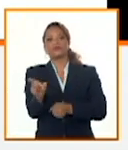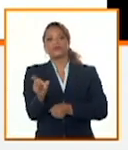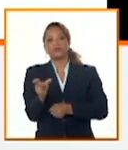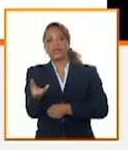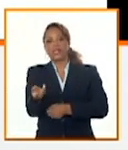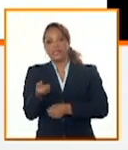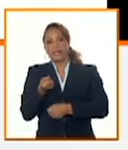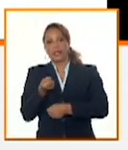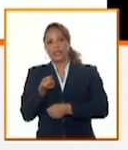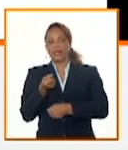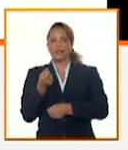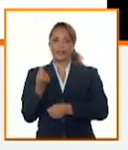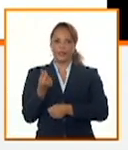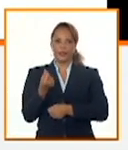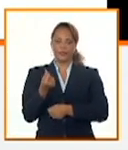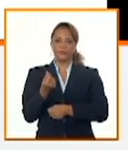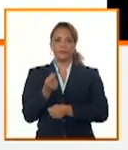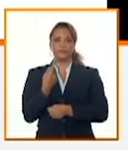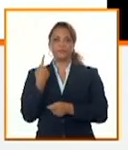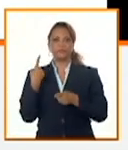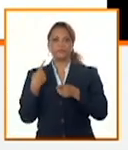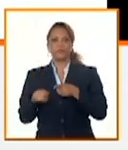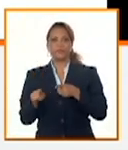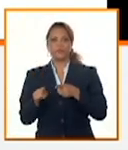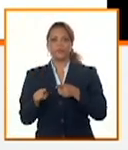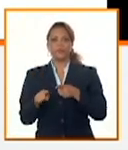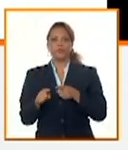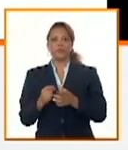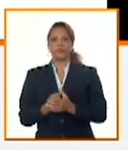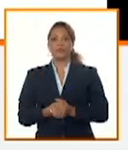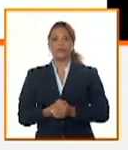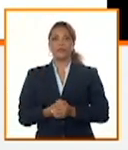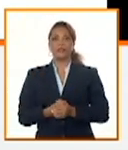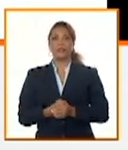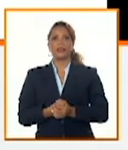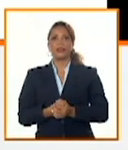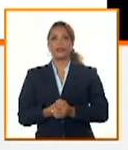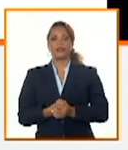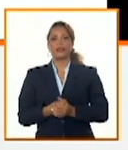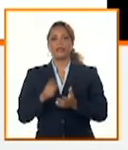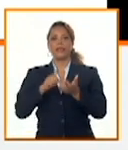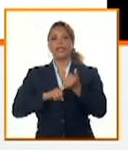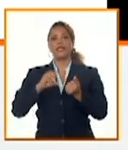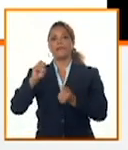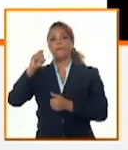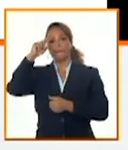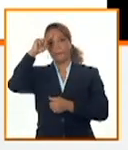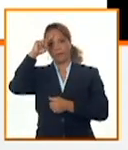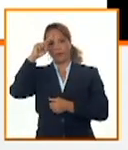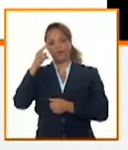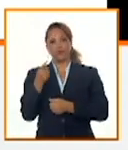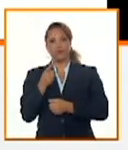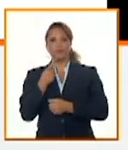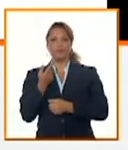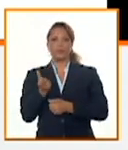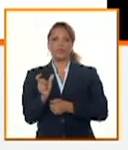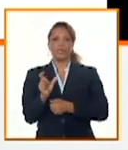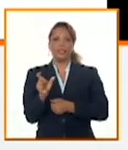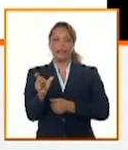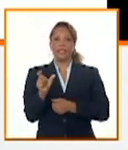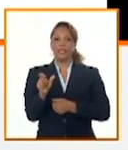efectivo para los terminales de punto de venta los cubanos lo conocemos aquí como el post es más tradicional es